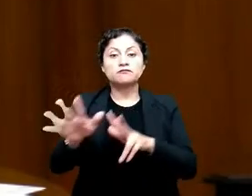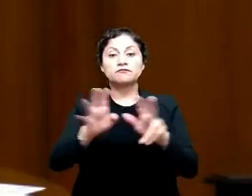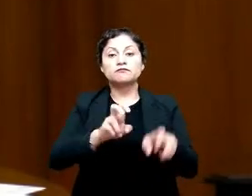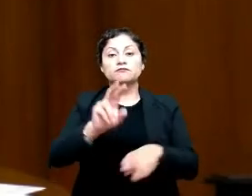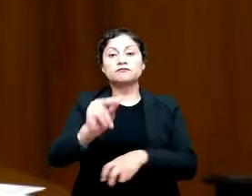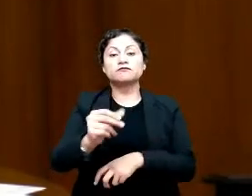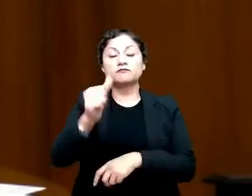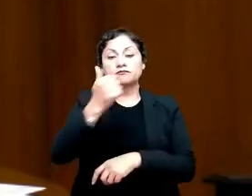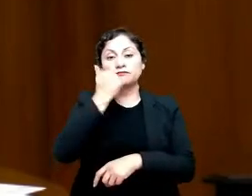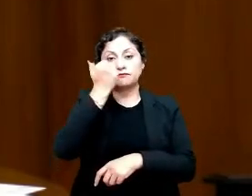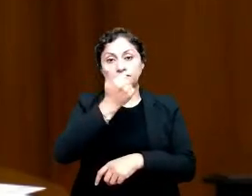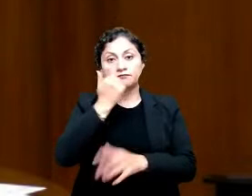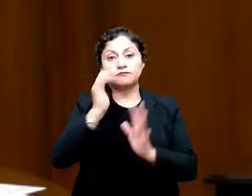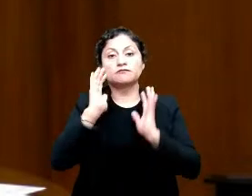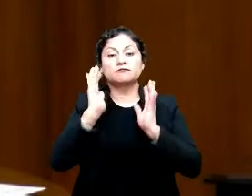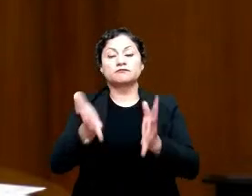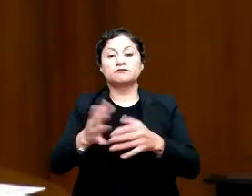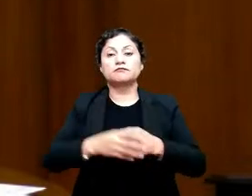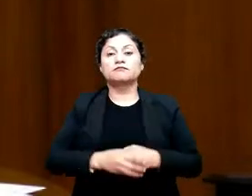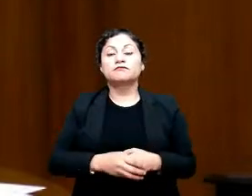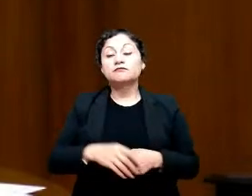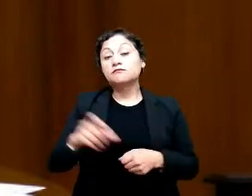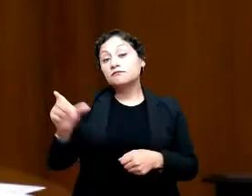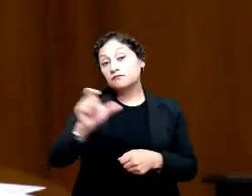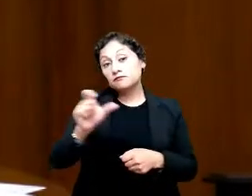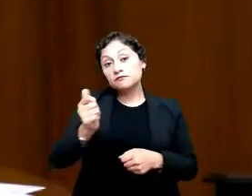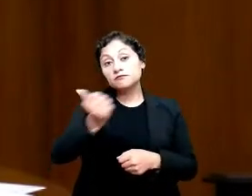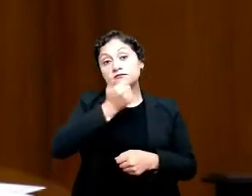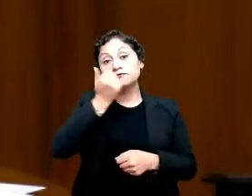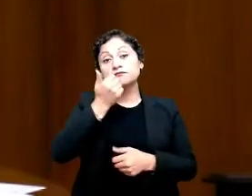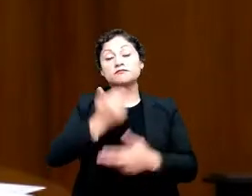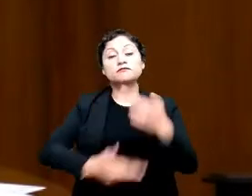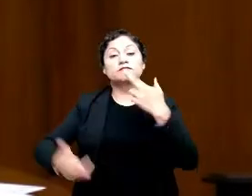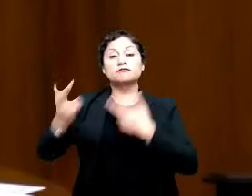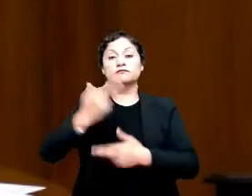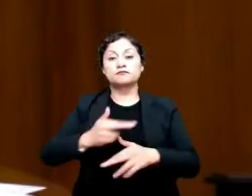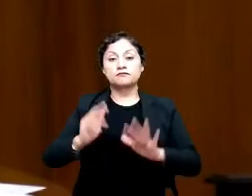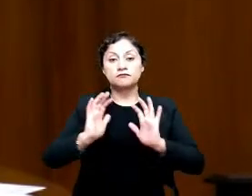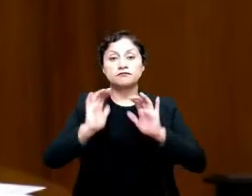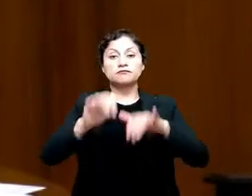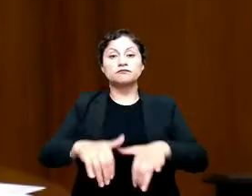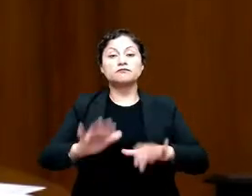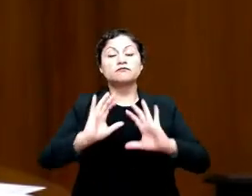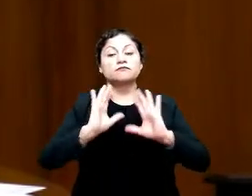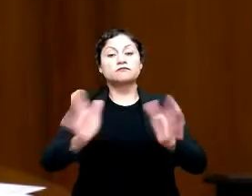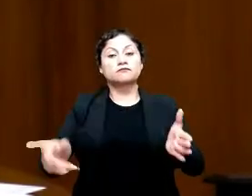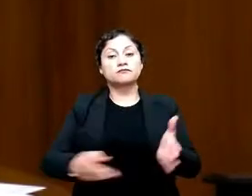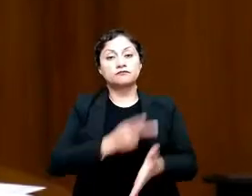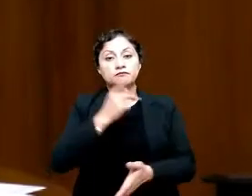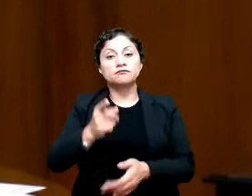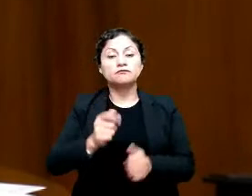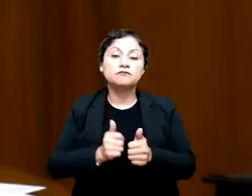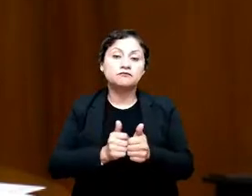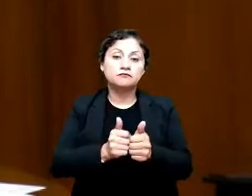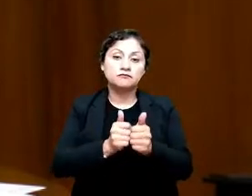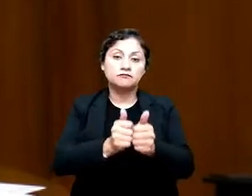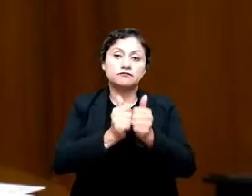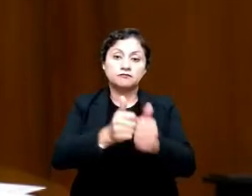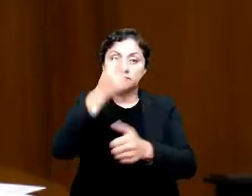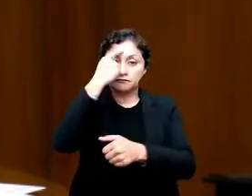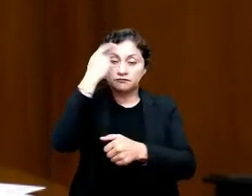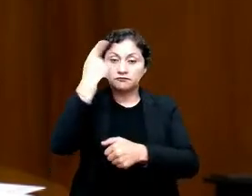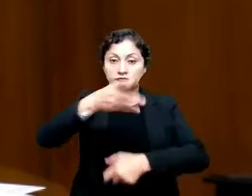308.886 estudiantes. Una vez que los estudiantes están de regreso, se les da acompañamiento para el reforzamiento de